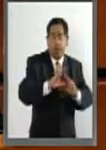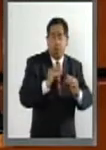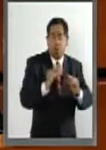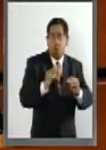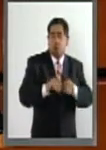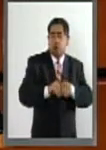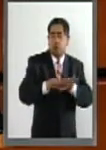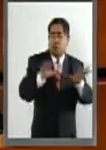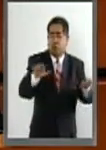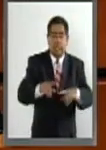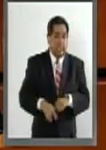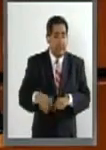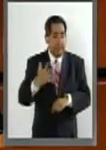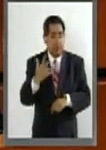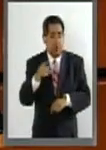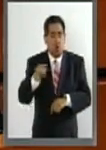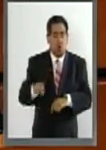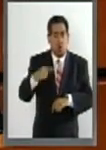el